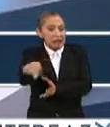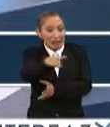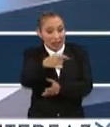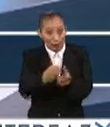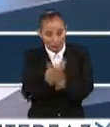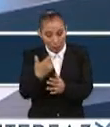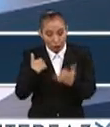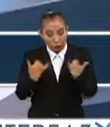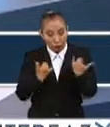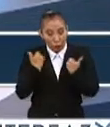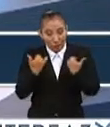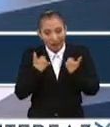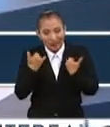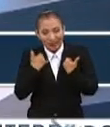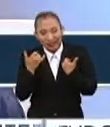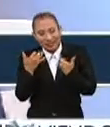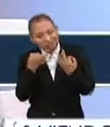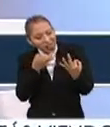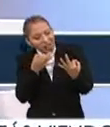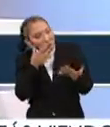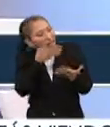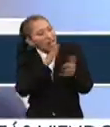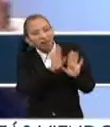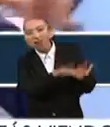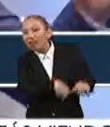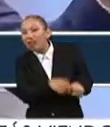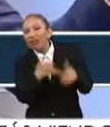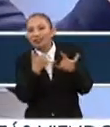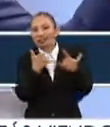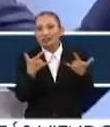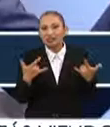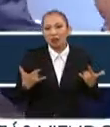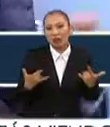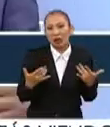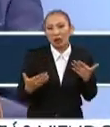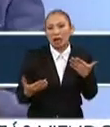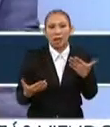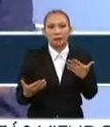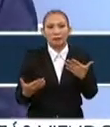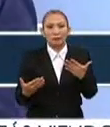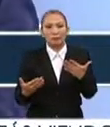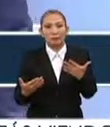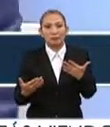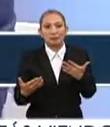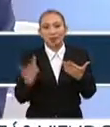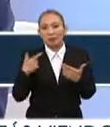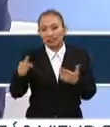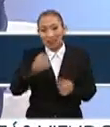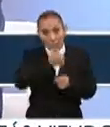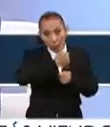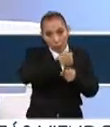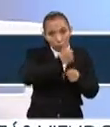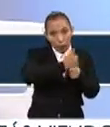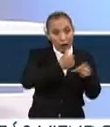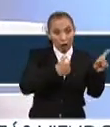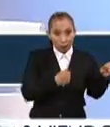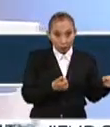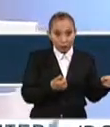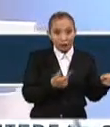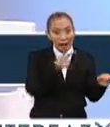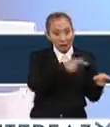nuevas generaciones no se van acercando, ¿no? De repente nuestros abuelos a lo